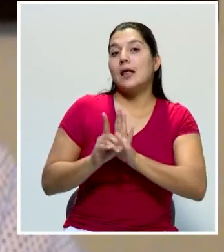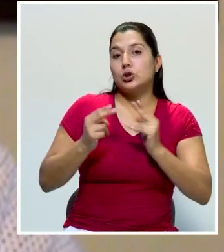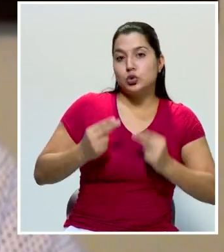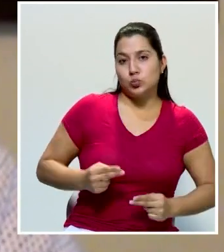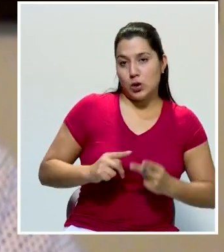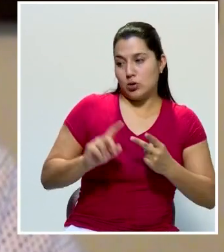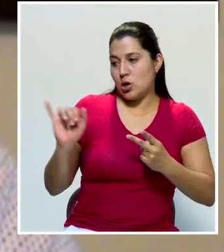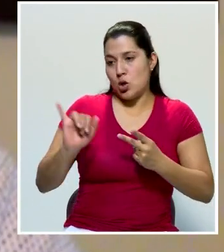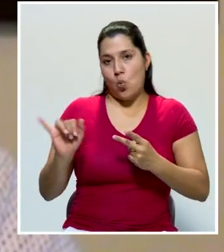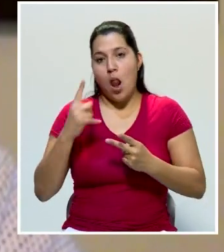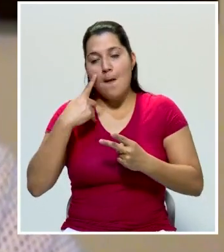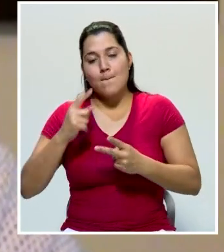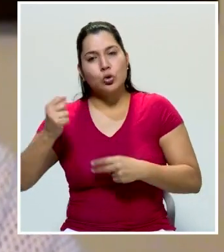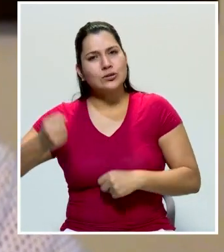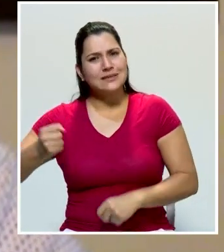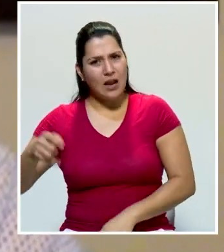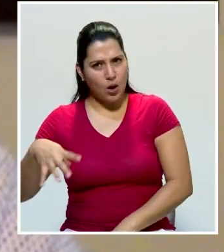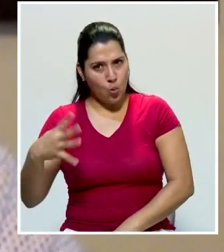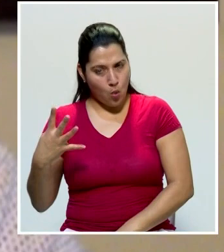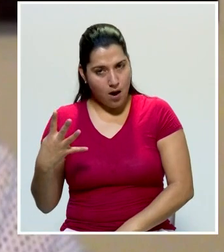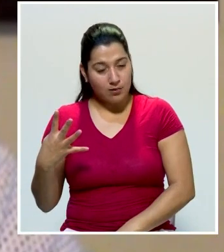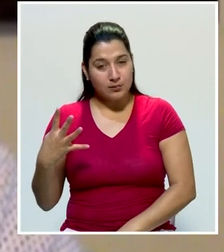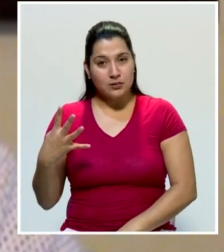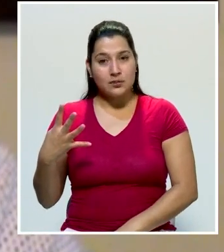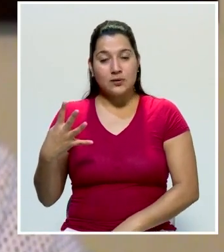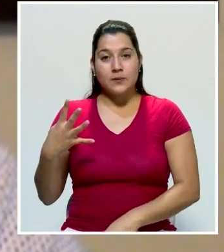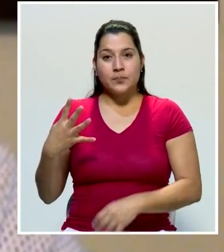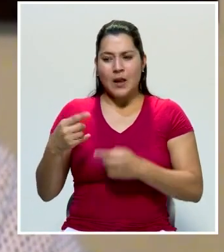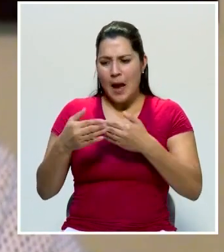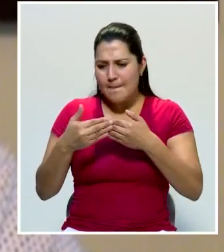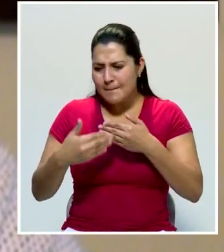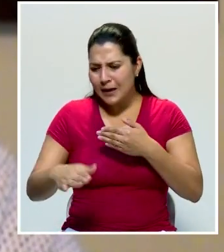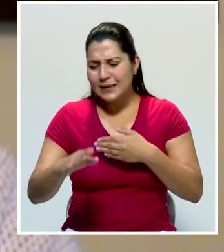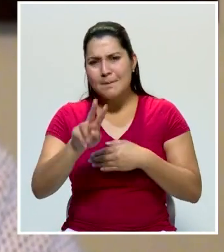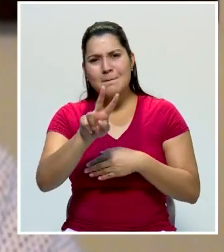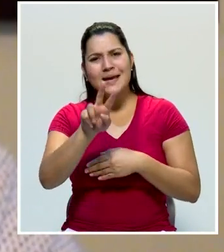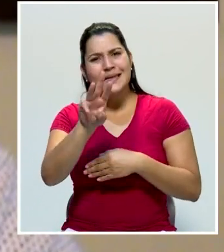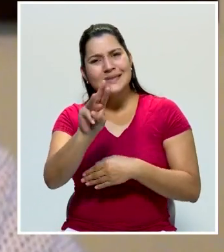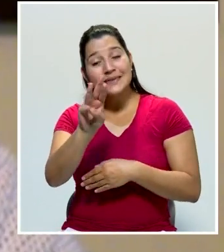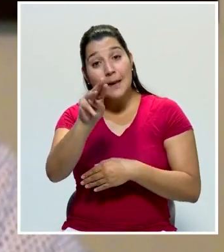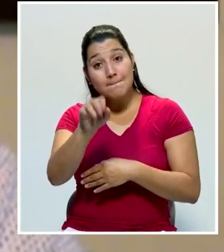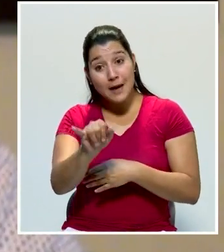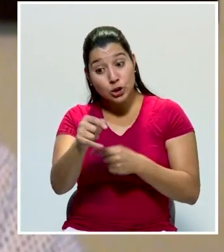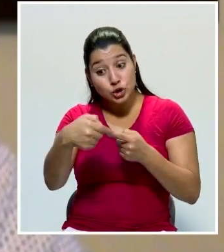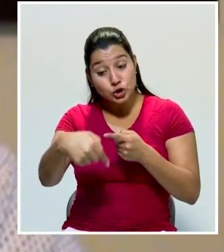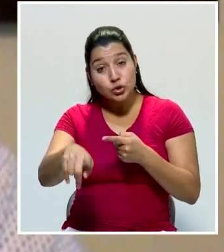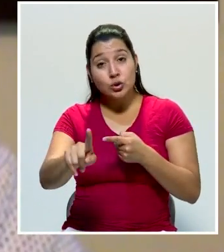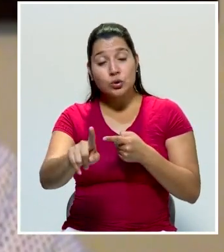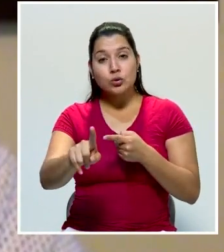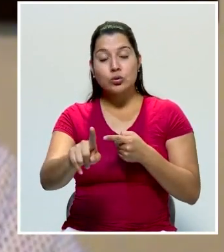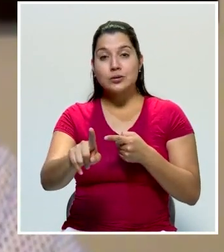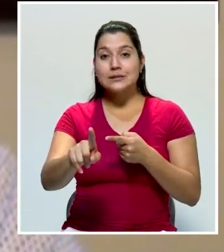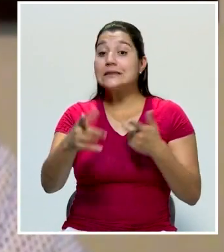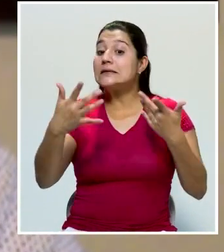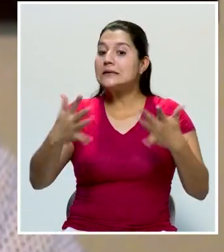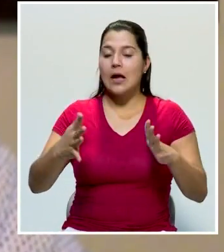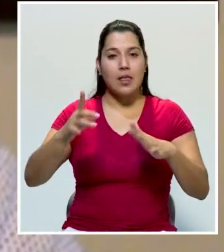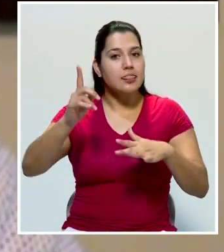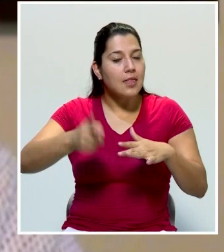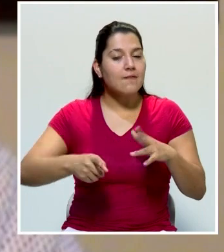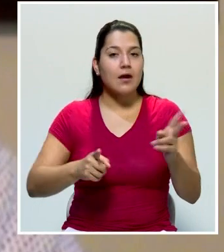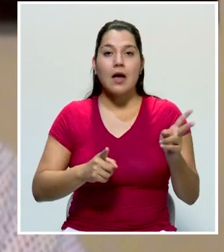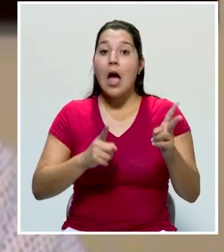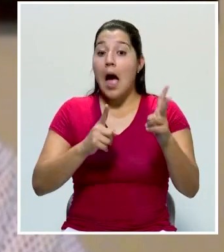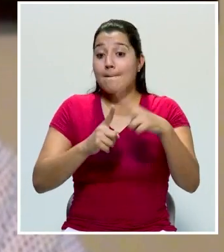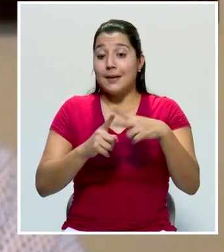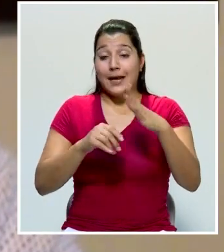la Sala Constitucional. A partir del 26 de mayo próximo debe implementar el país